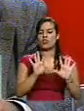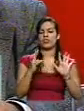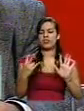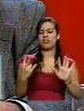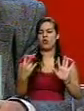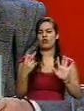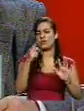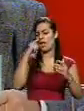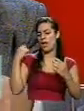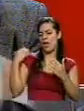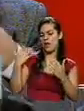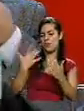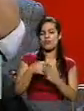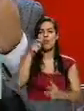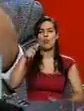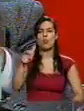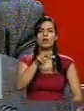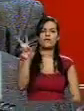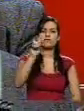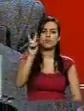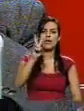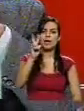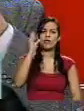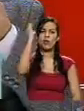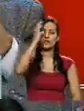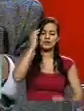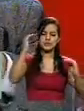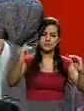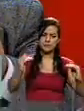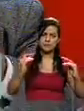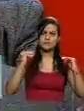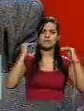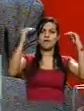años, en que la población venezolana ha tenido una mayor